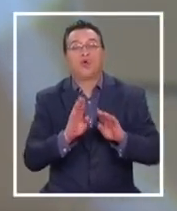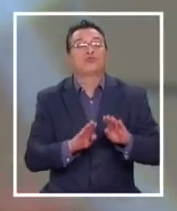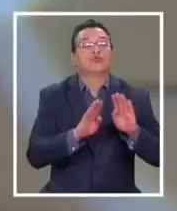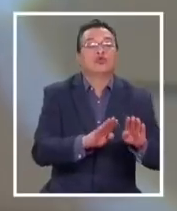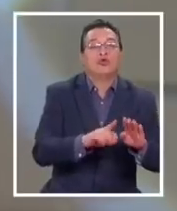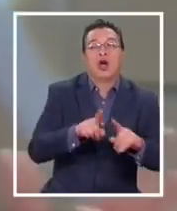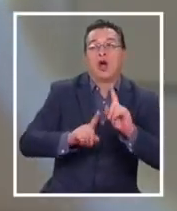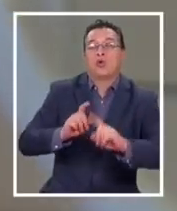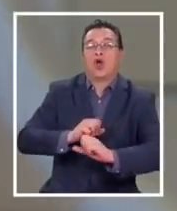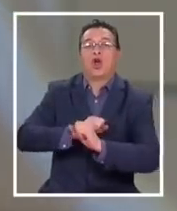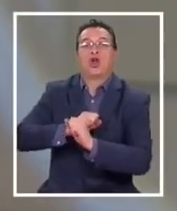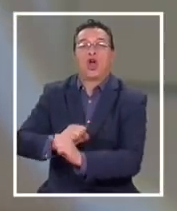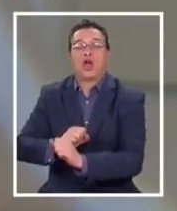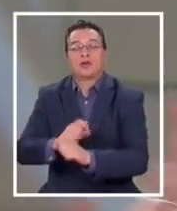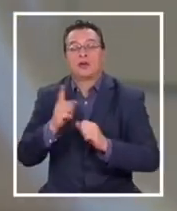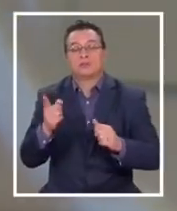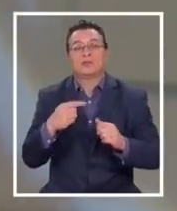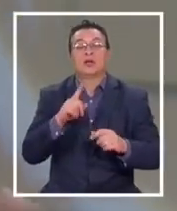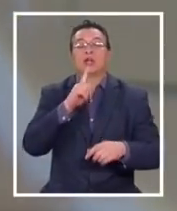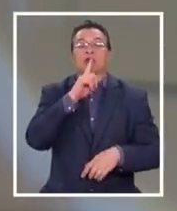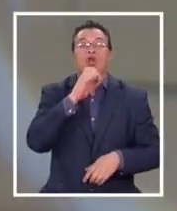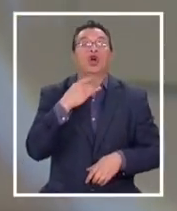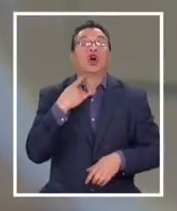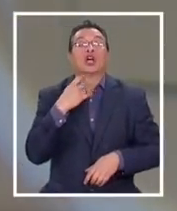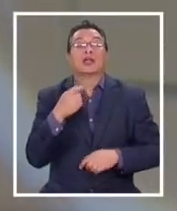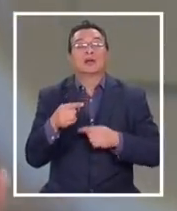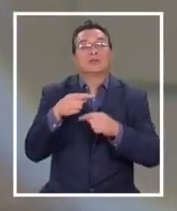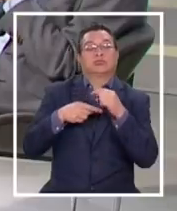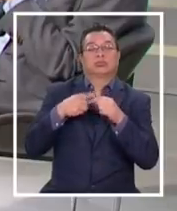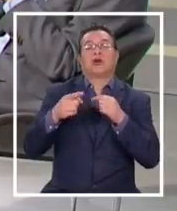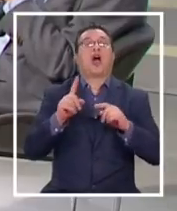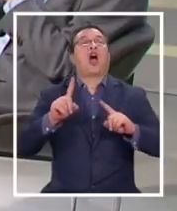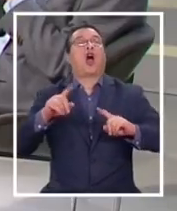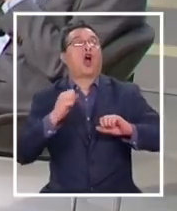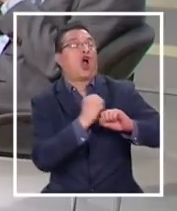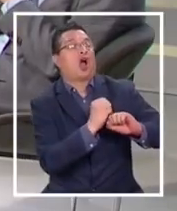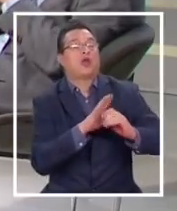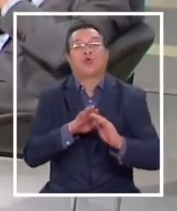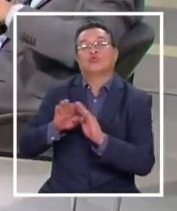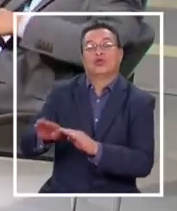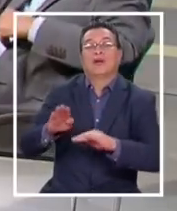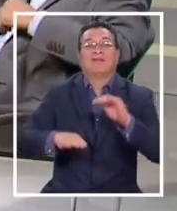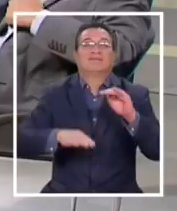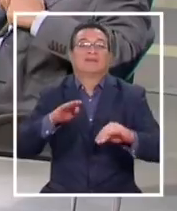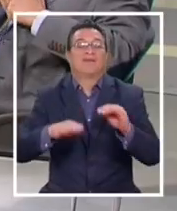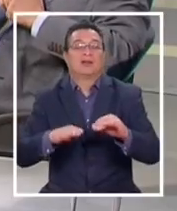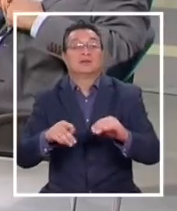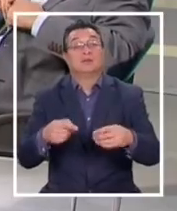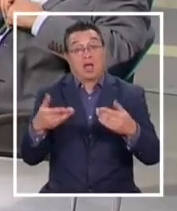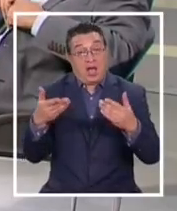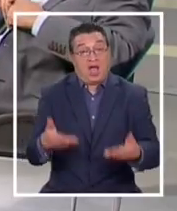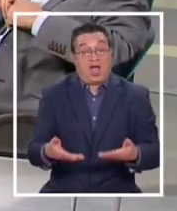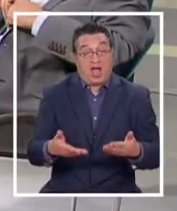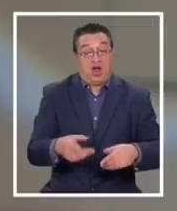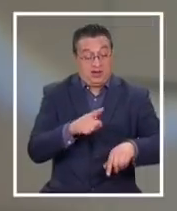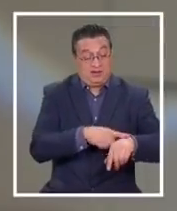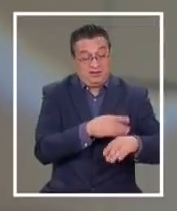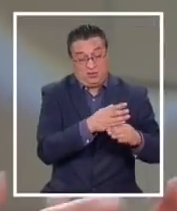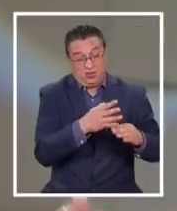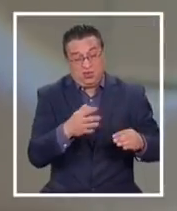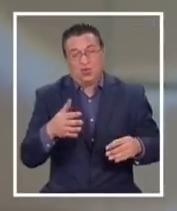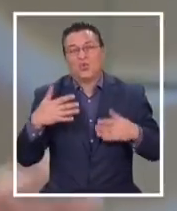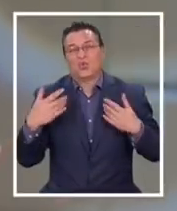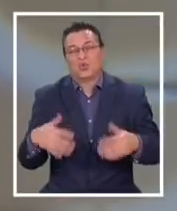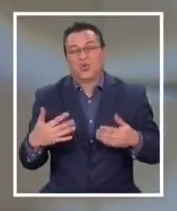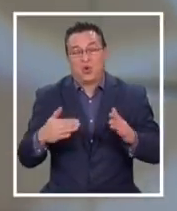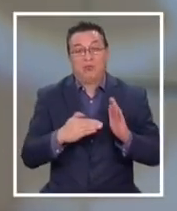contra, cuando se ha adelantado o retrocedido el toque queda, voces a favor, voces en contra. Estamos pasando justamente por un periodo bien duro, que fue